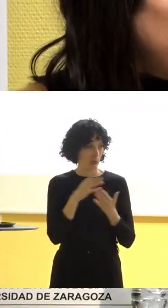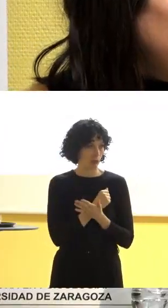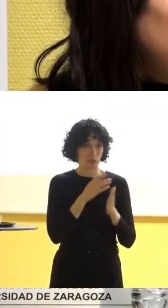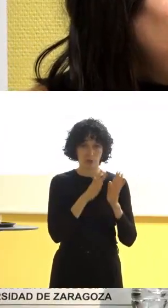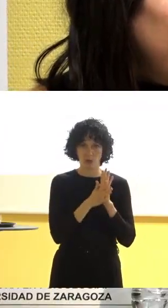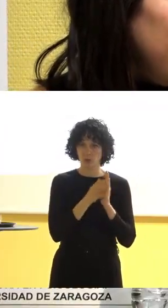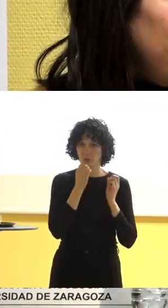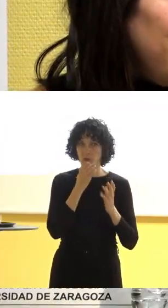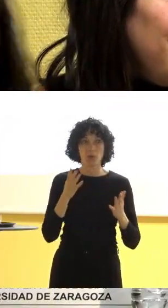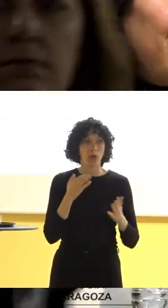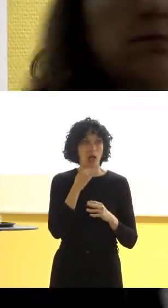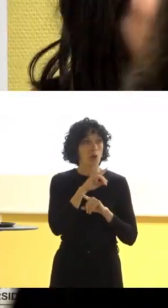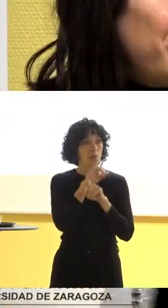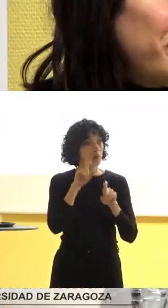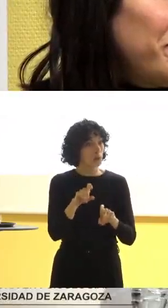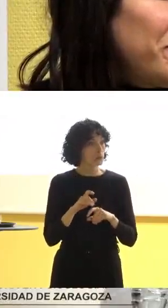pregunta?